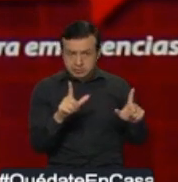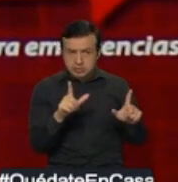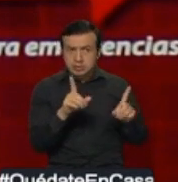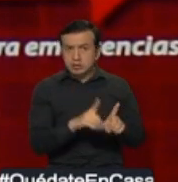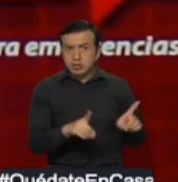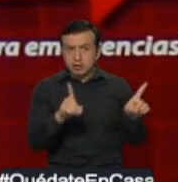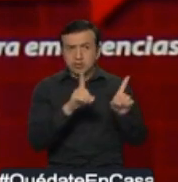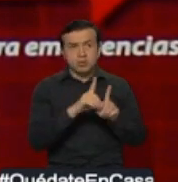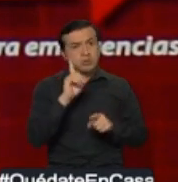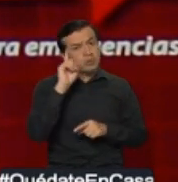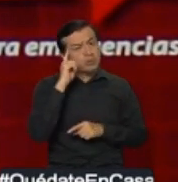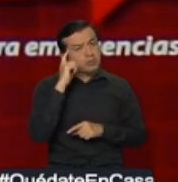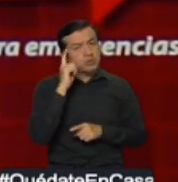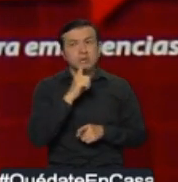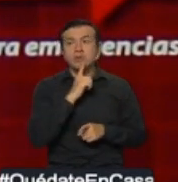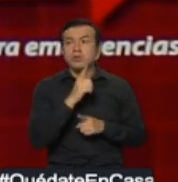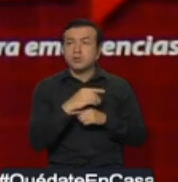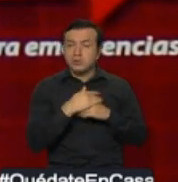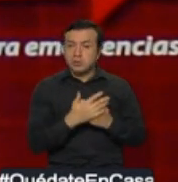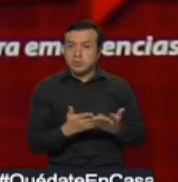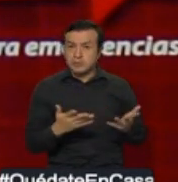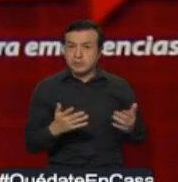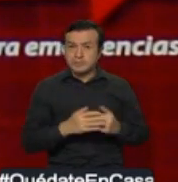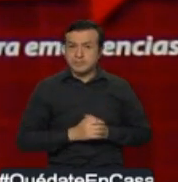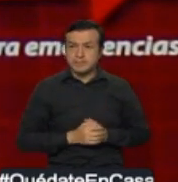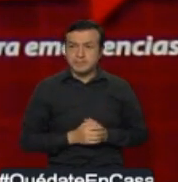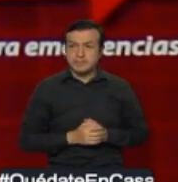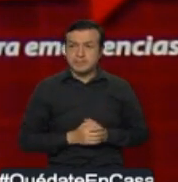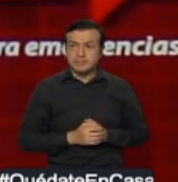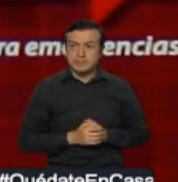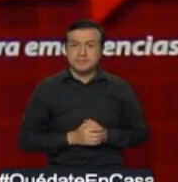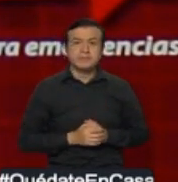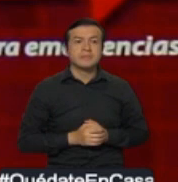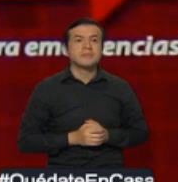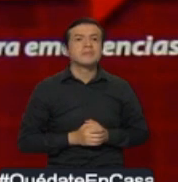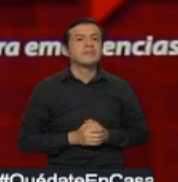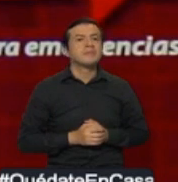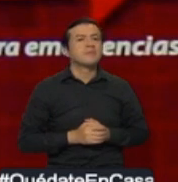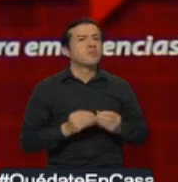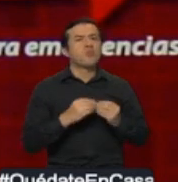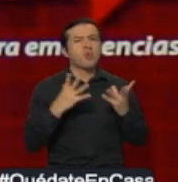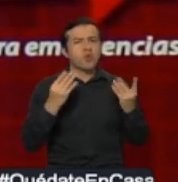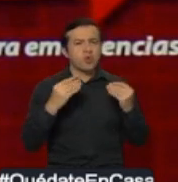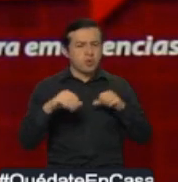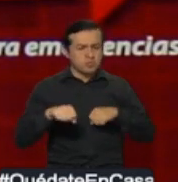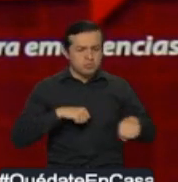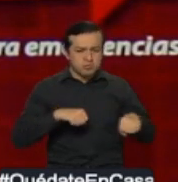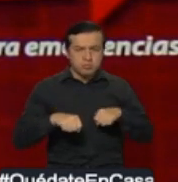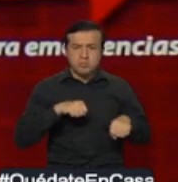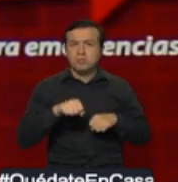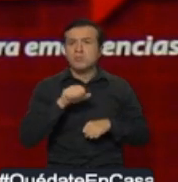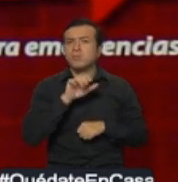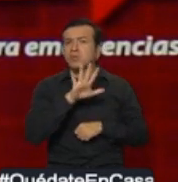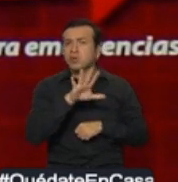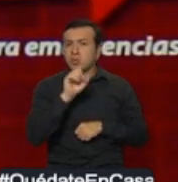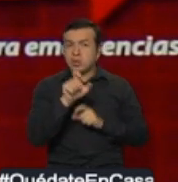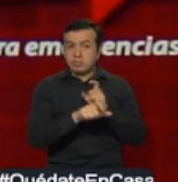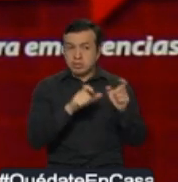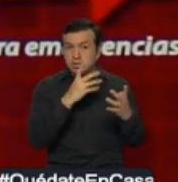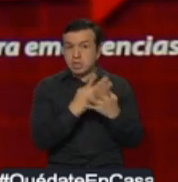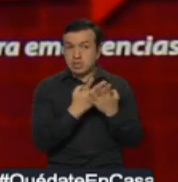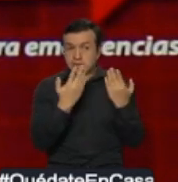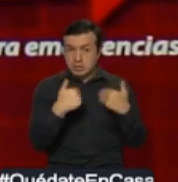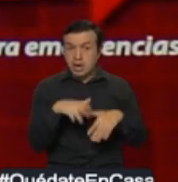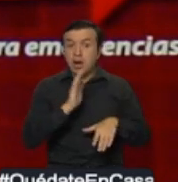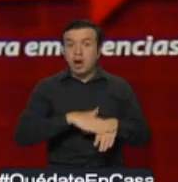mente, en Guayaquil habíamos organizado más de 1,000 operativos y habíamos detenido más de 50 personas por